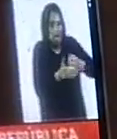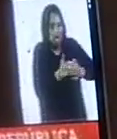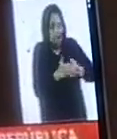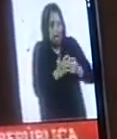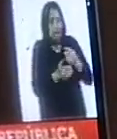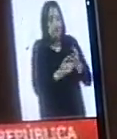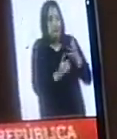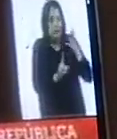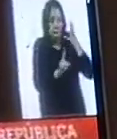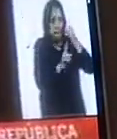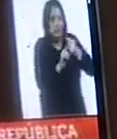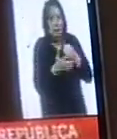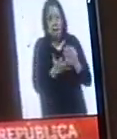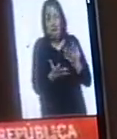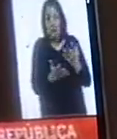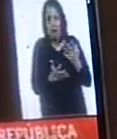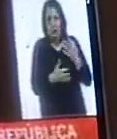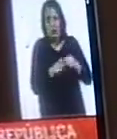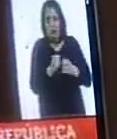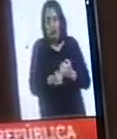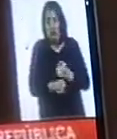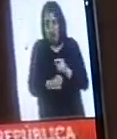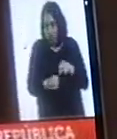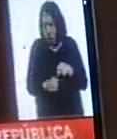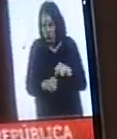las últimas décadas no